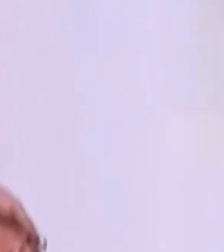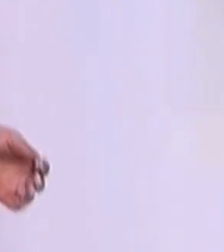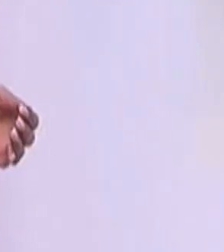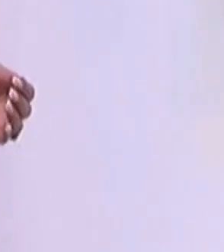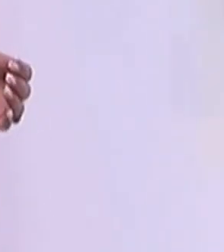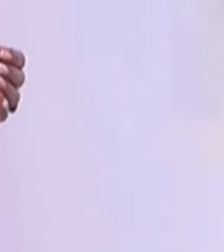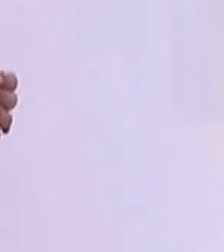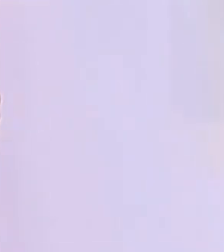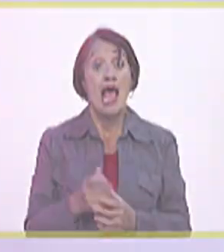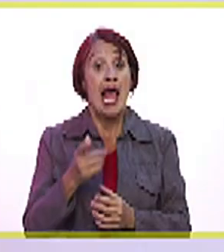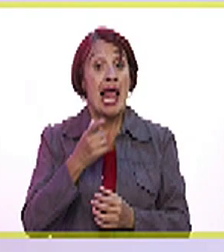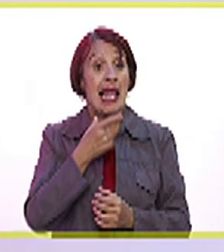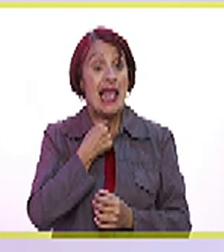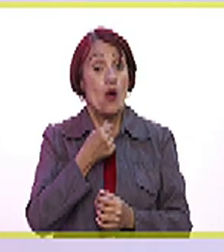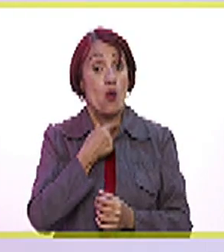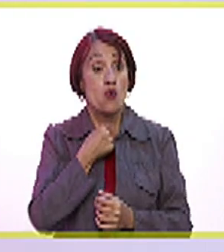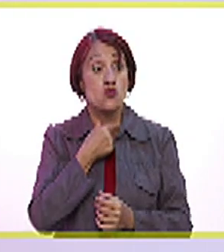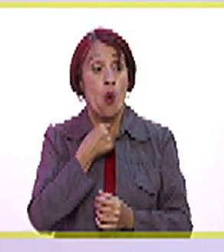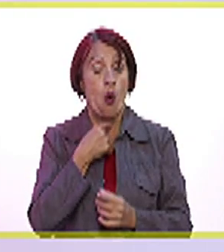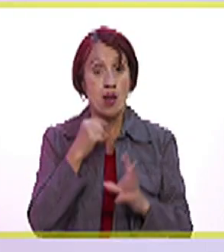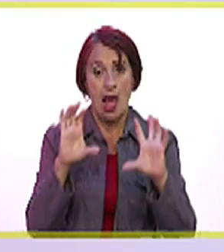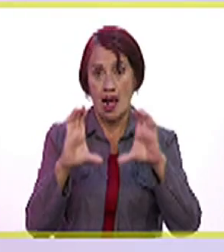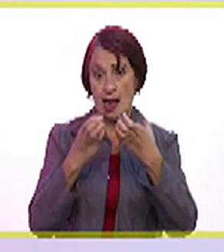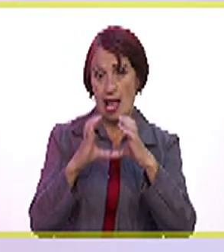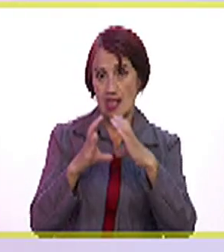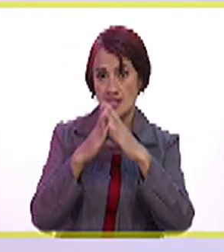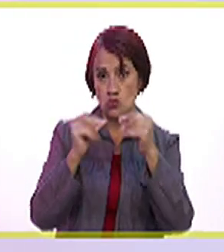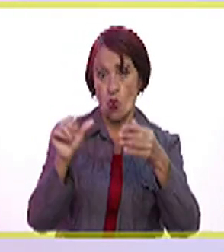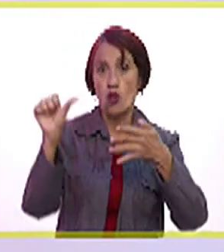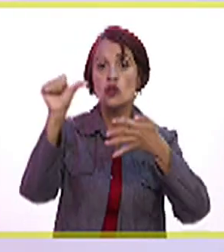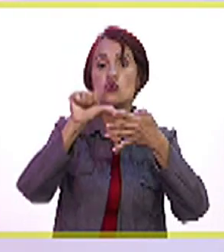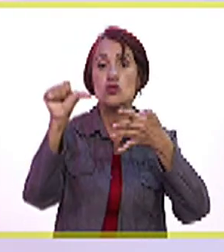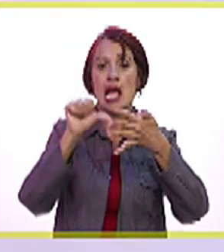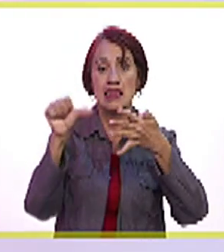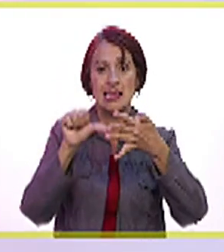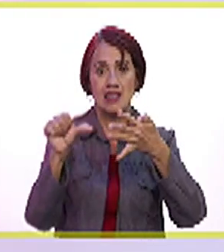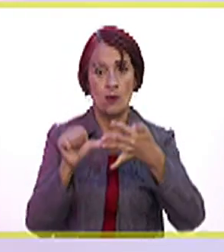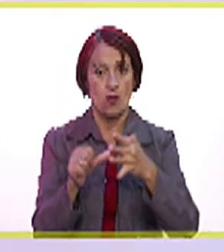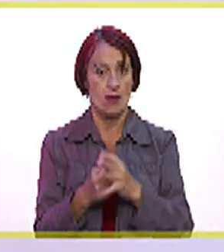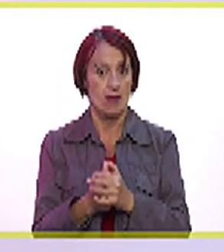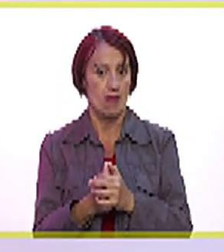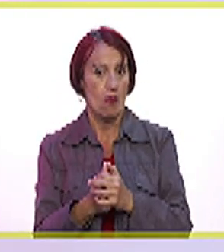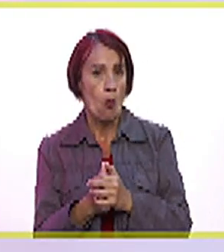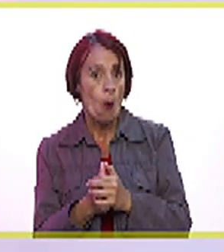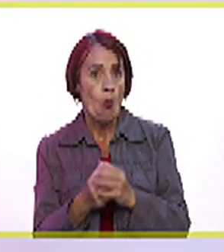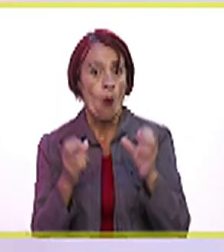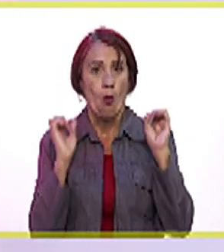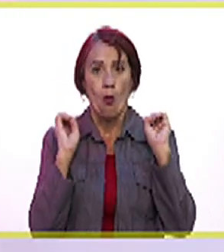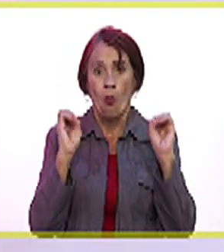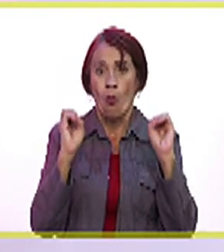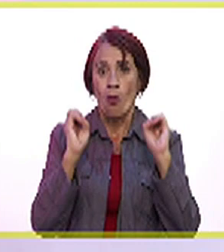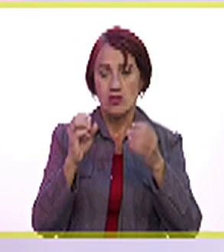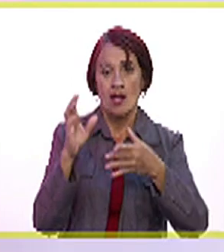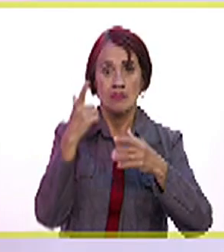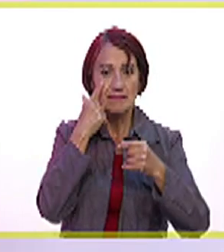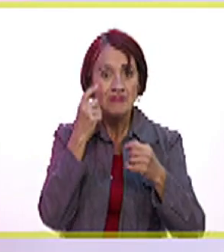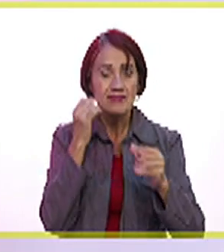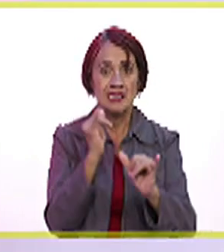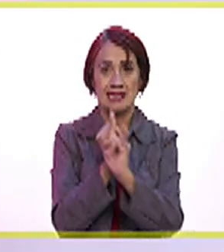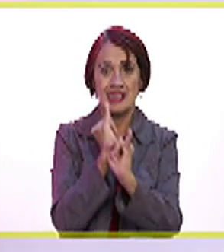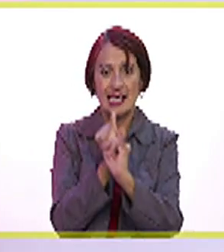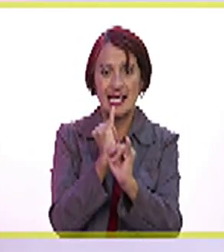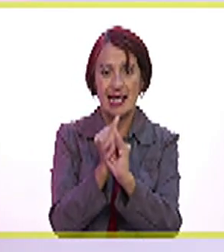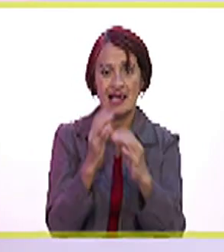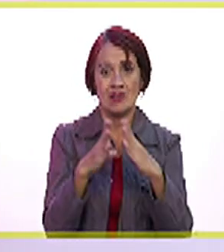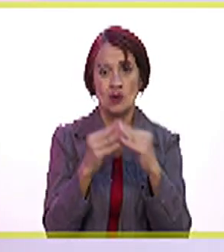¿Qué les pareció la clase que acaban de ver de sustantivos? Nos pueden contactar a través de las redes sociales si tienen algún